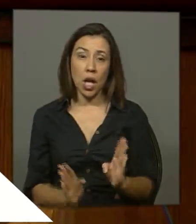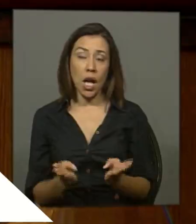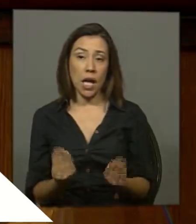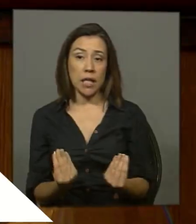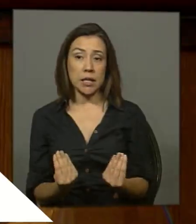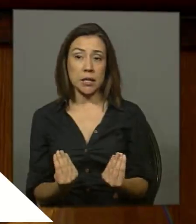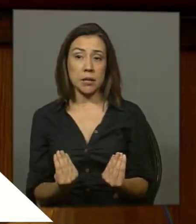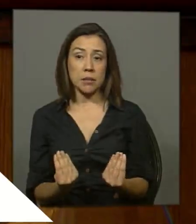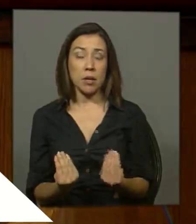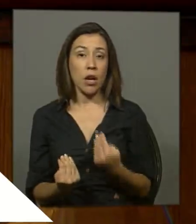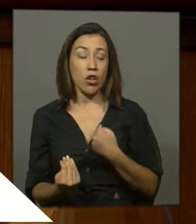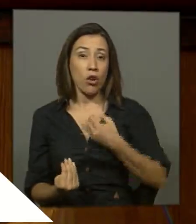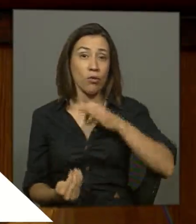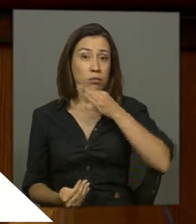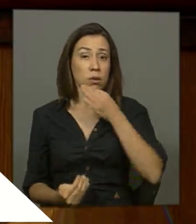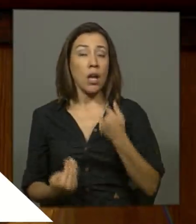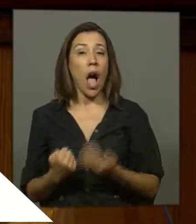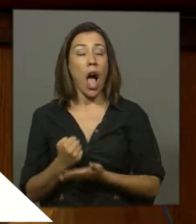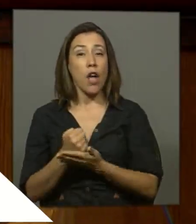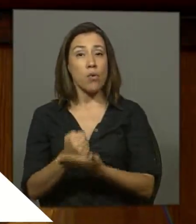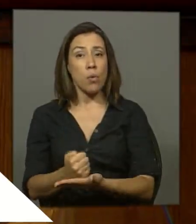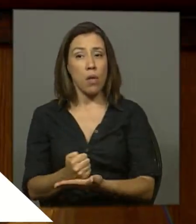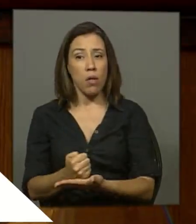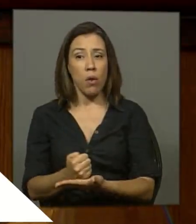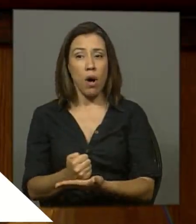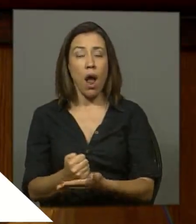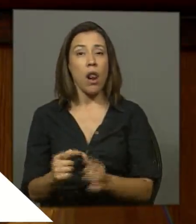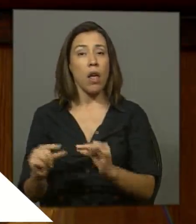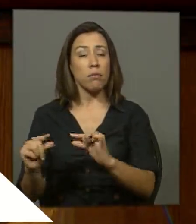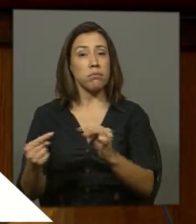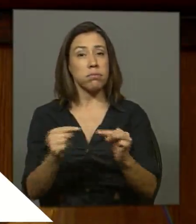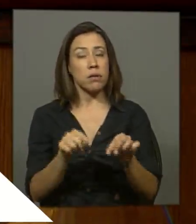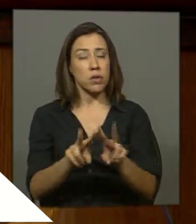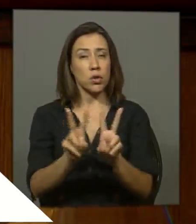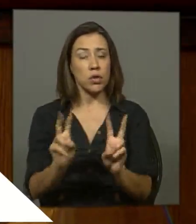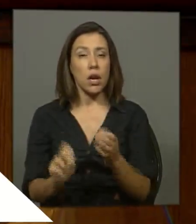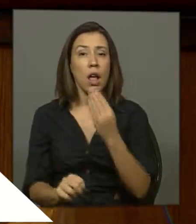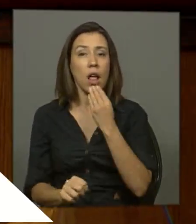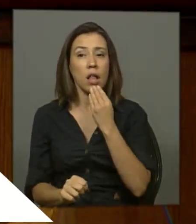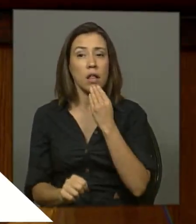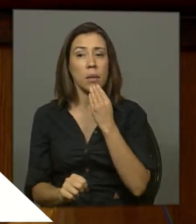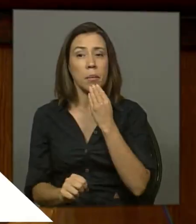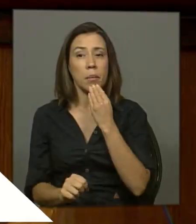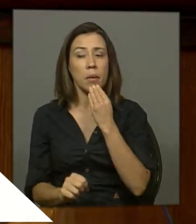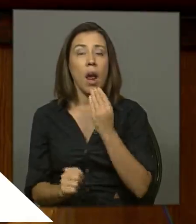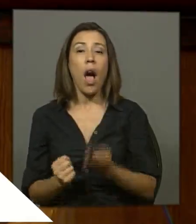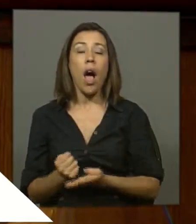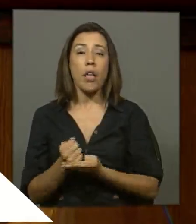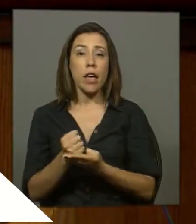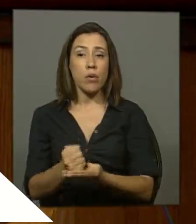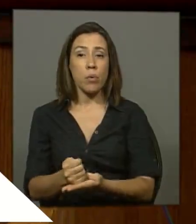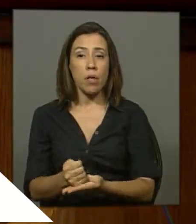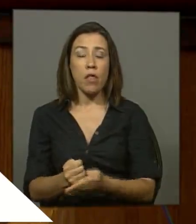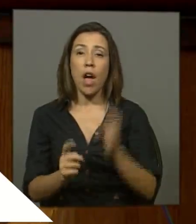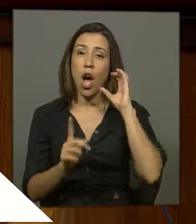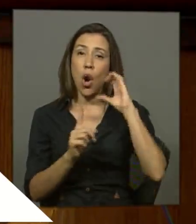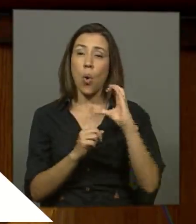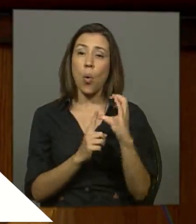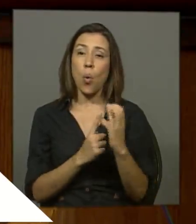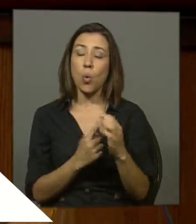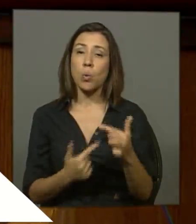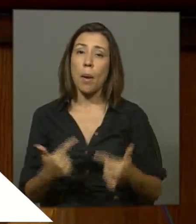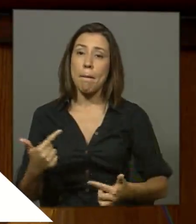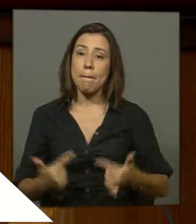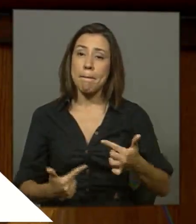que con mi intervención haya contribuido no solo al debate sobre estos temas sino también haya contribuido a la cultura